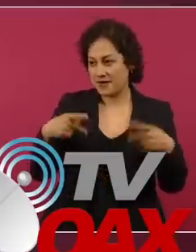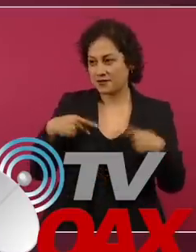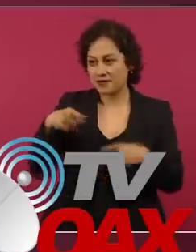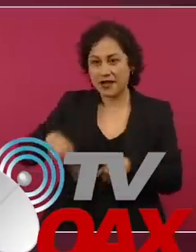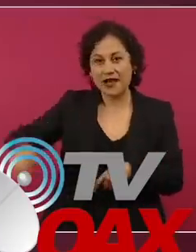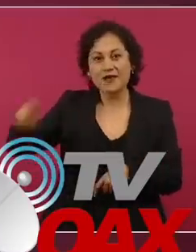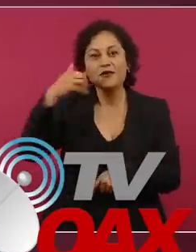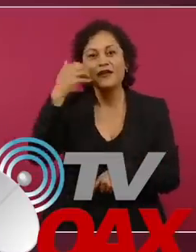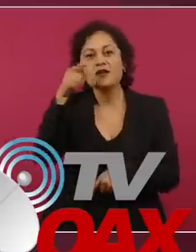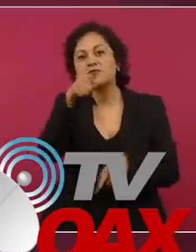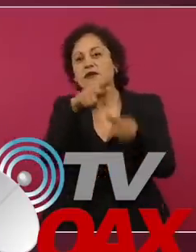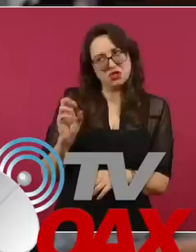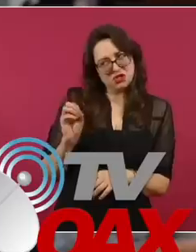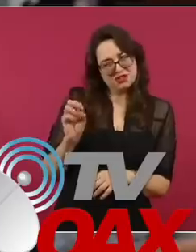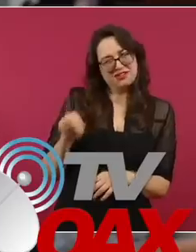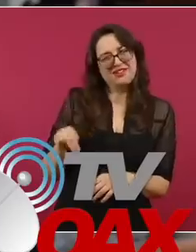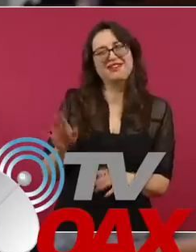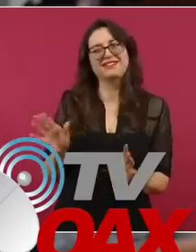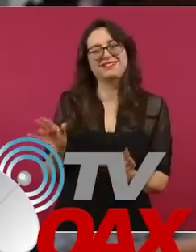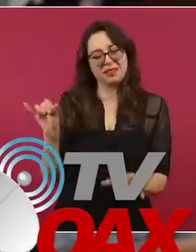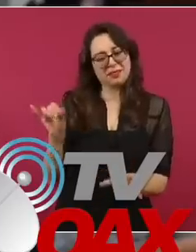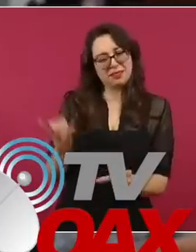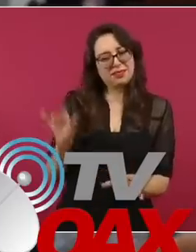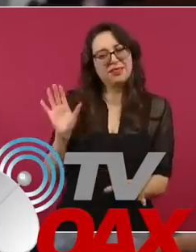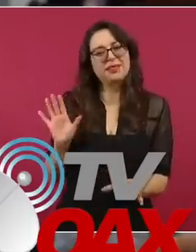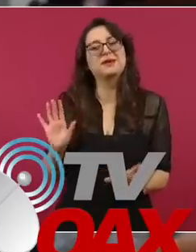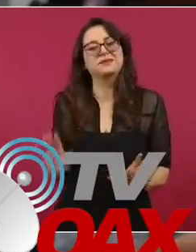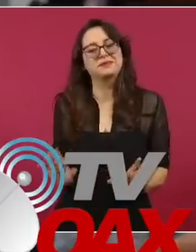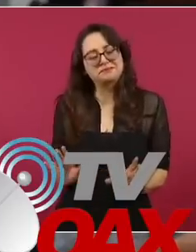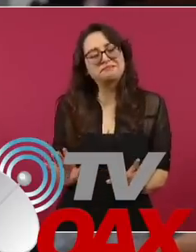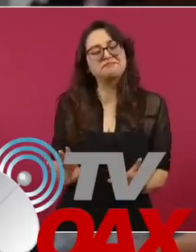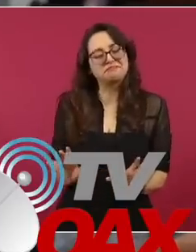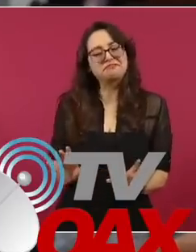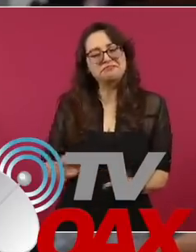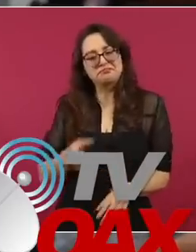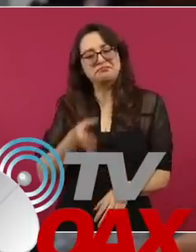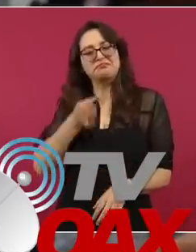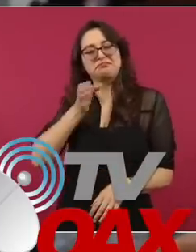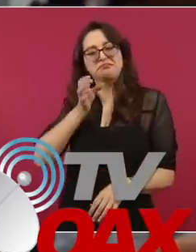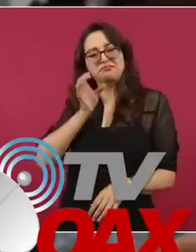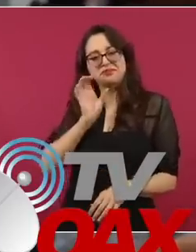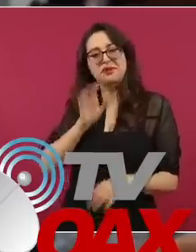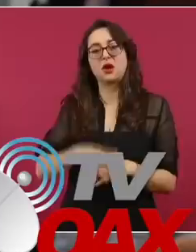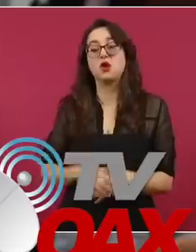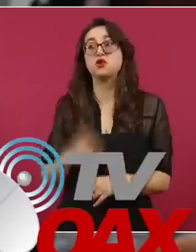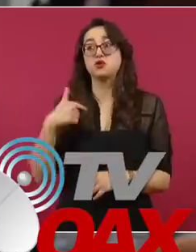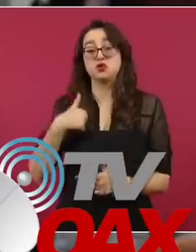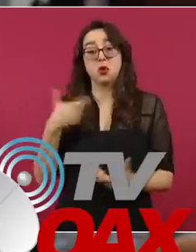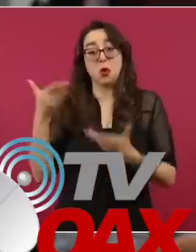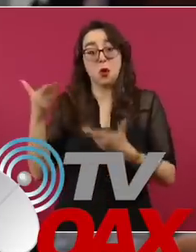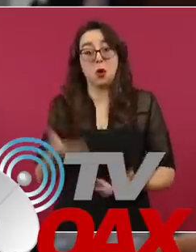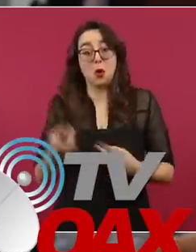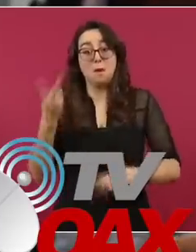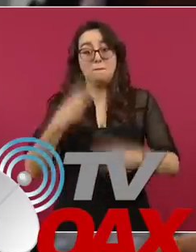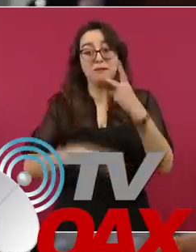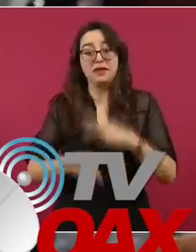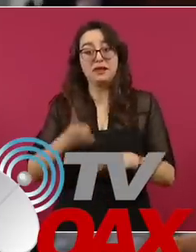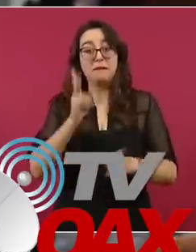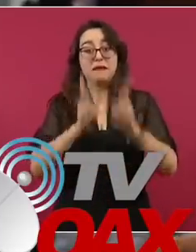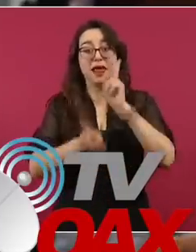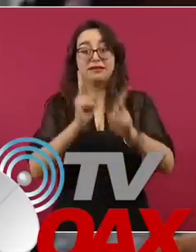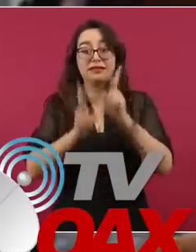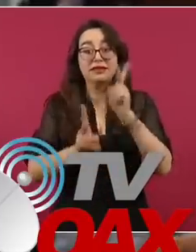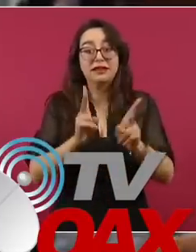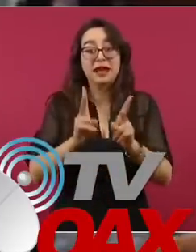póngale un poquito de ron. Y me sirvió un roncito. Y le dije, yo vengo a ver al presidente de México, nada más, y acá me voy, no puedo